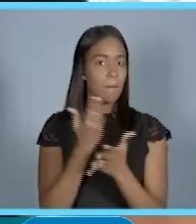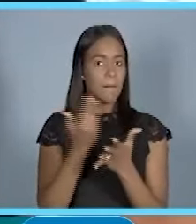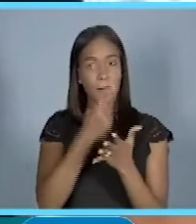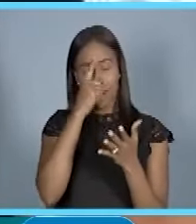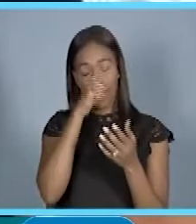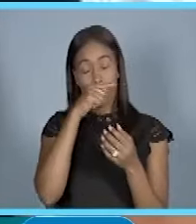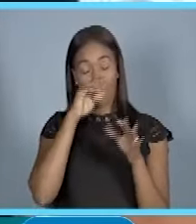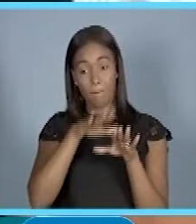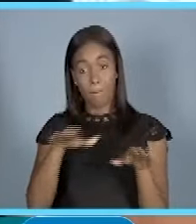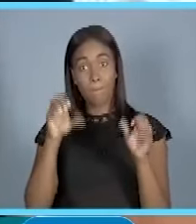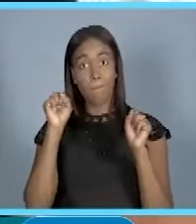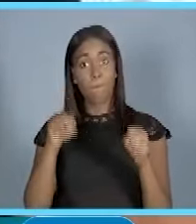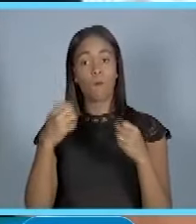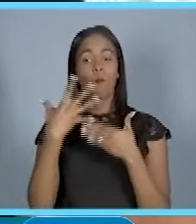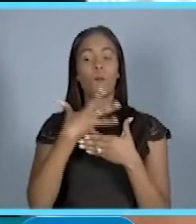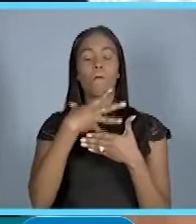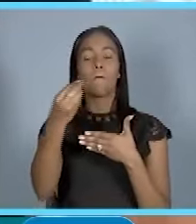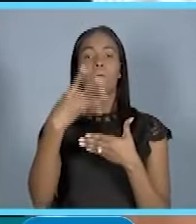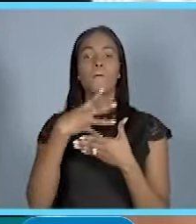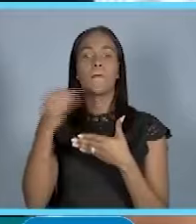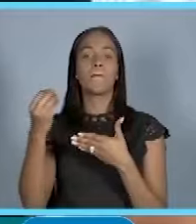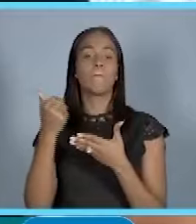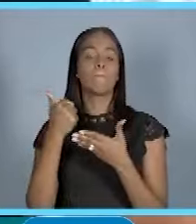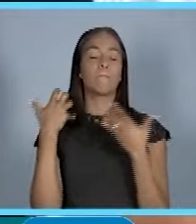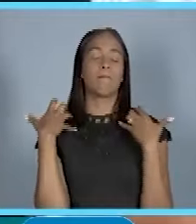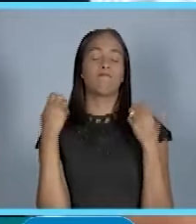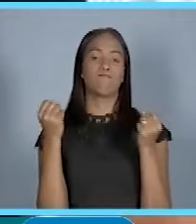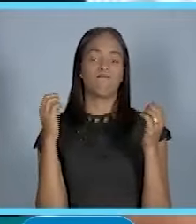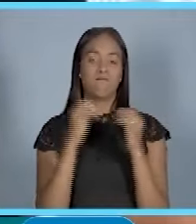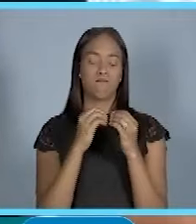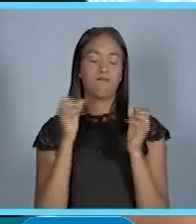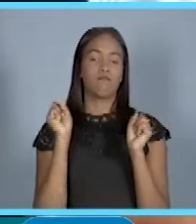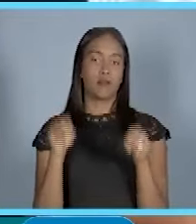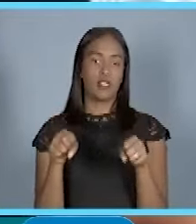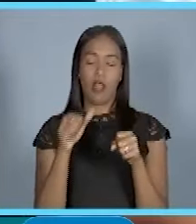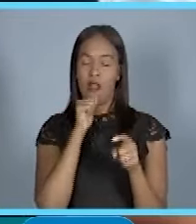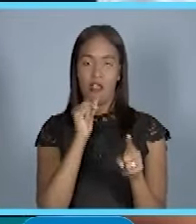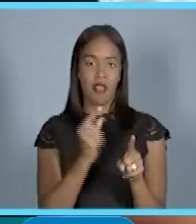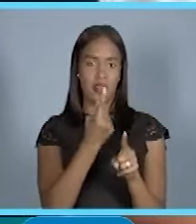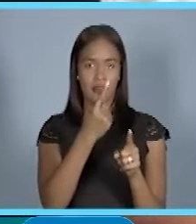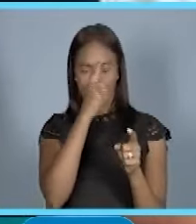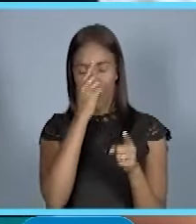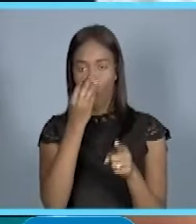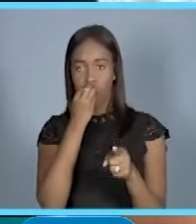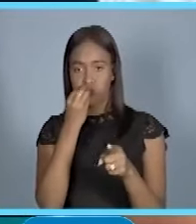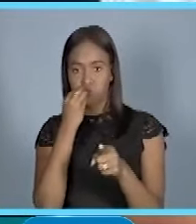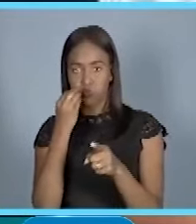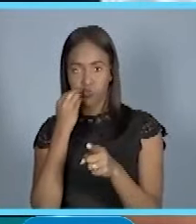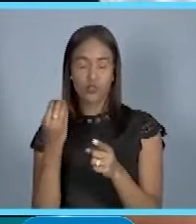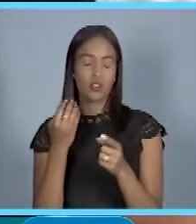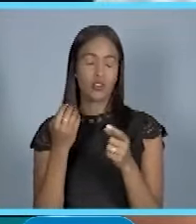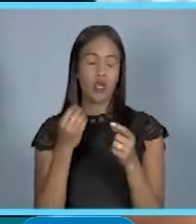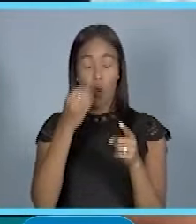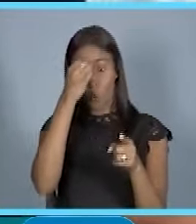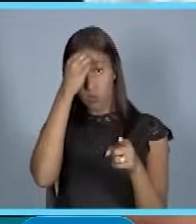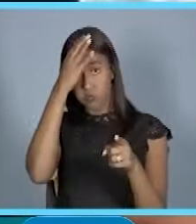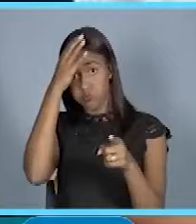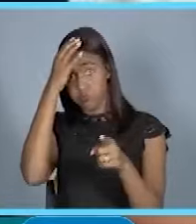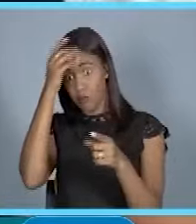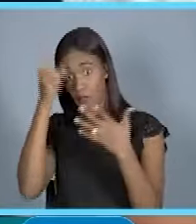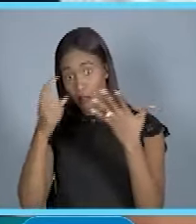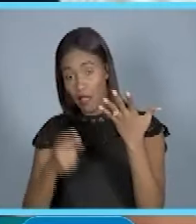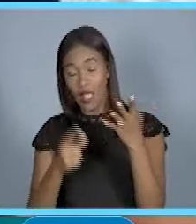que los niños puedan salir empoderados y fortalecidos, no solamente de alimentación ni de los conocimientos,